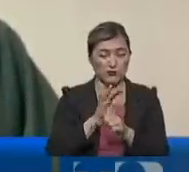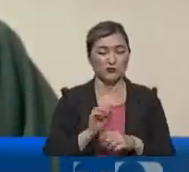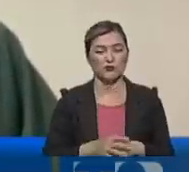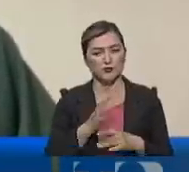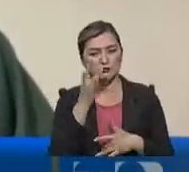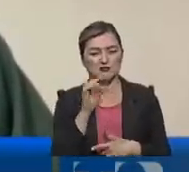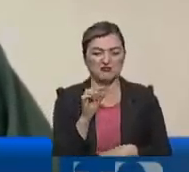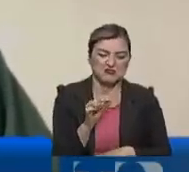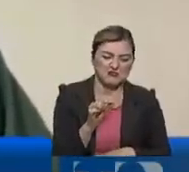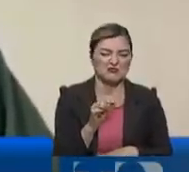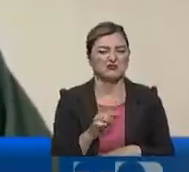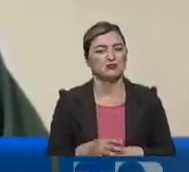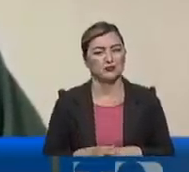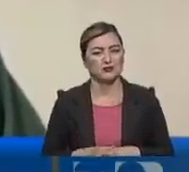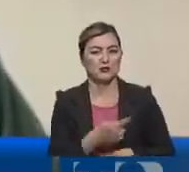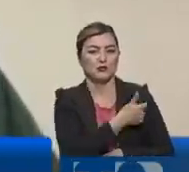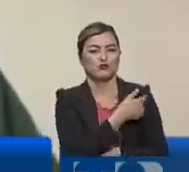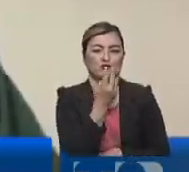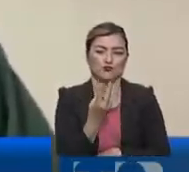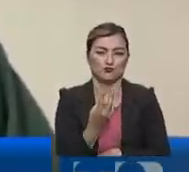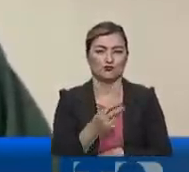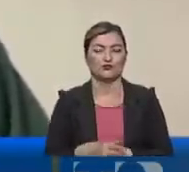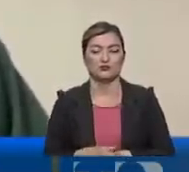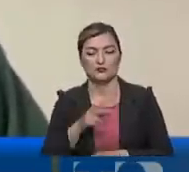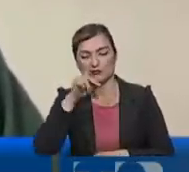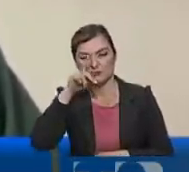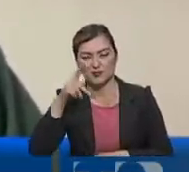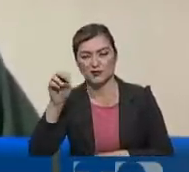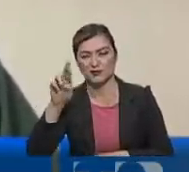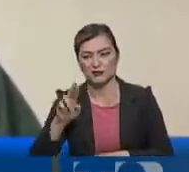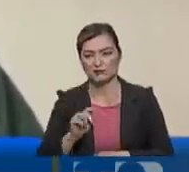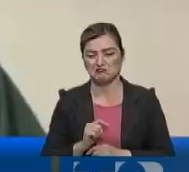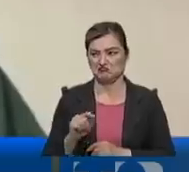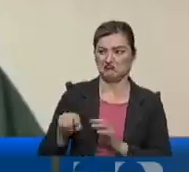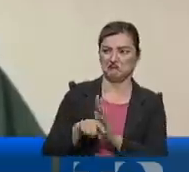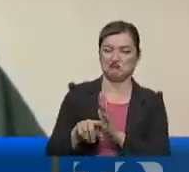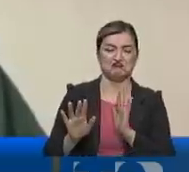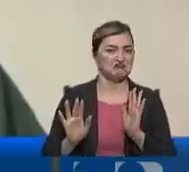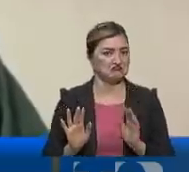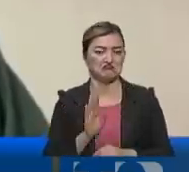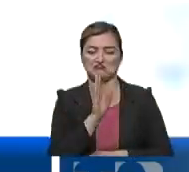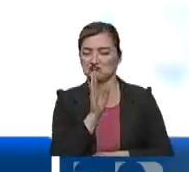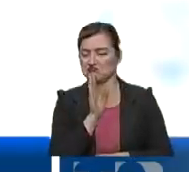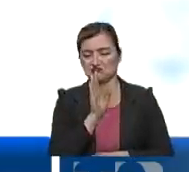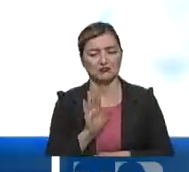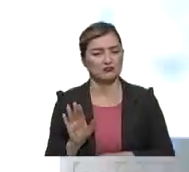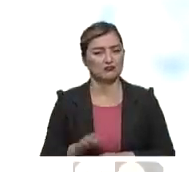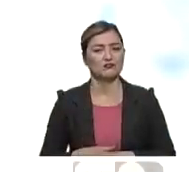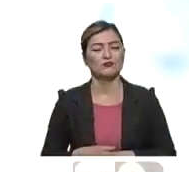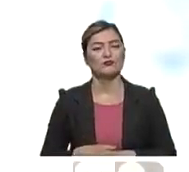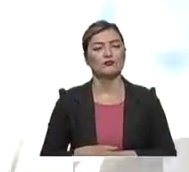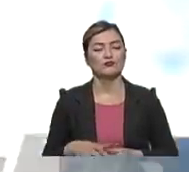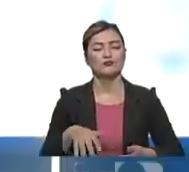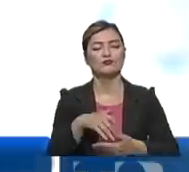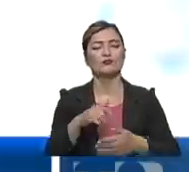poco sintomática y encima de todo estás vacunado, es muy frecuente que estas personas den negativo en las pruebas. Otra de las dudas